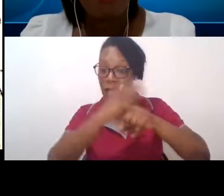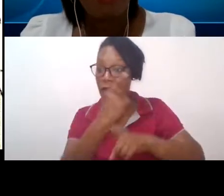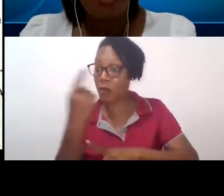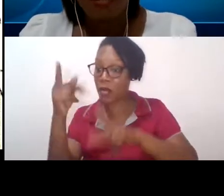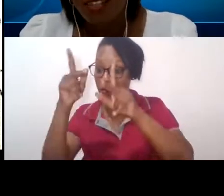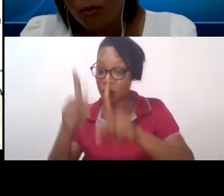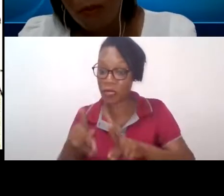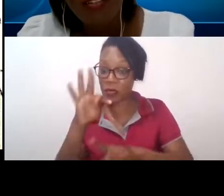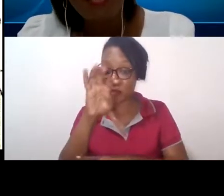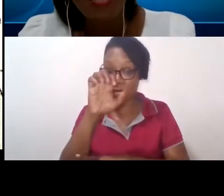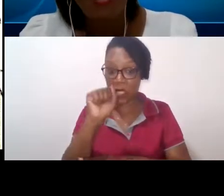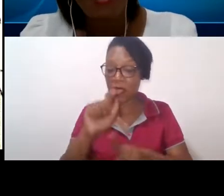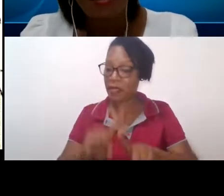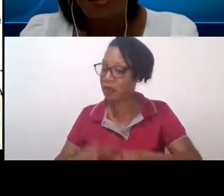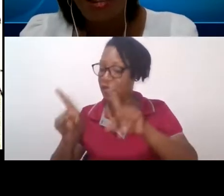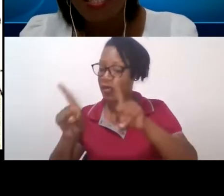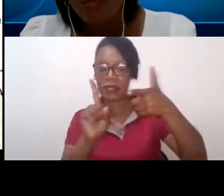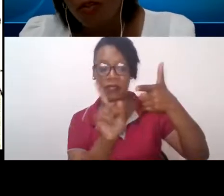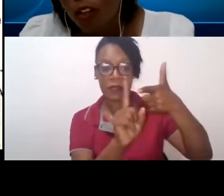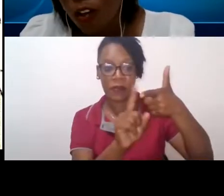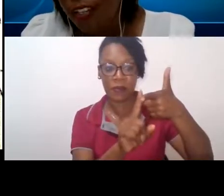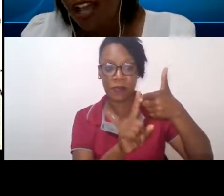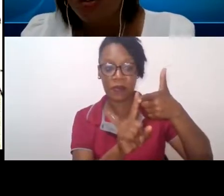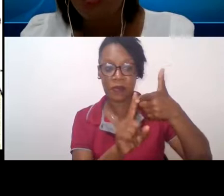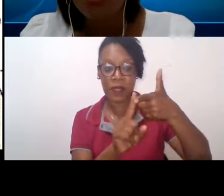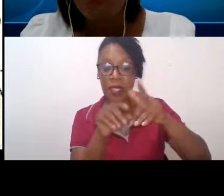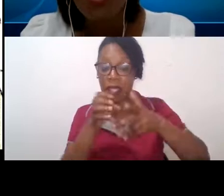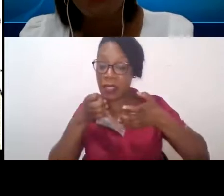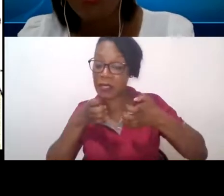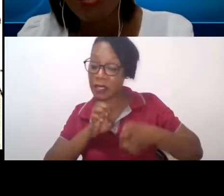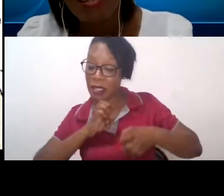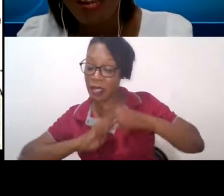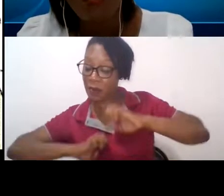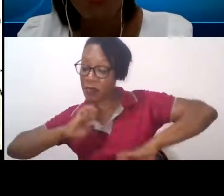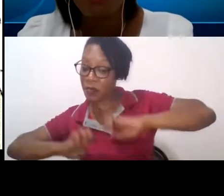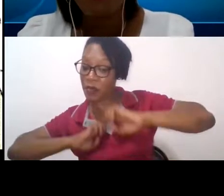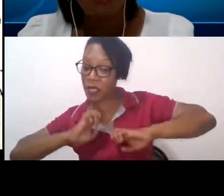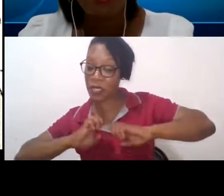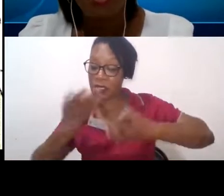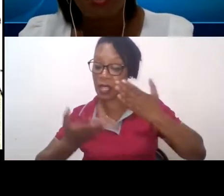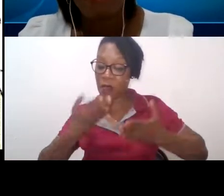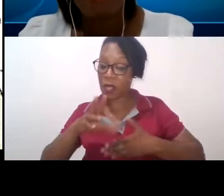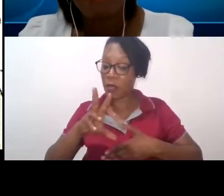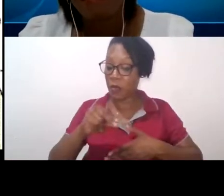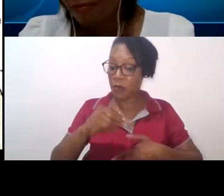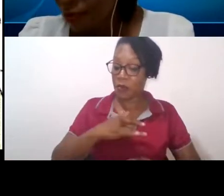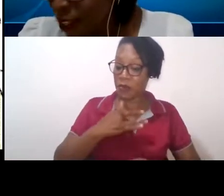diferente. Segundo aprendizaje, las emociones, aunque no se muestren, no quiere decir que las personas no las